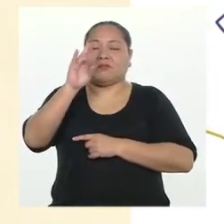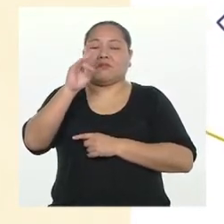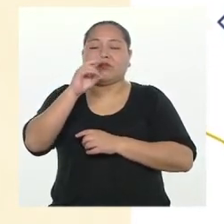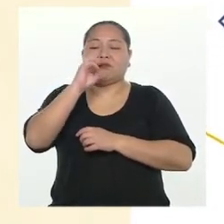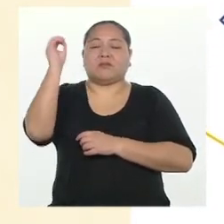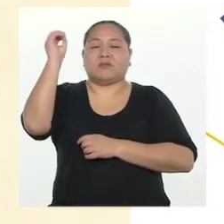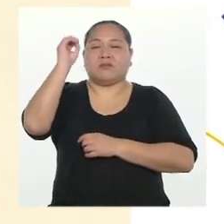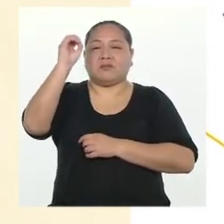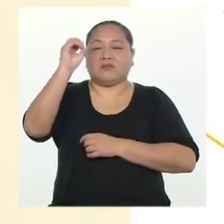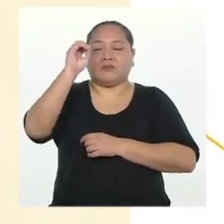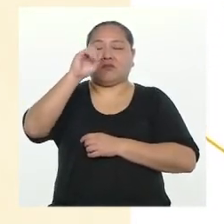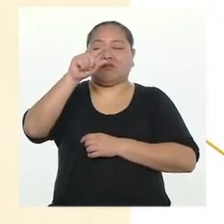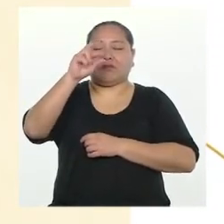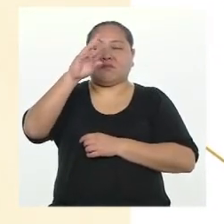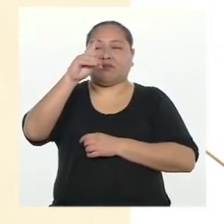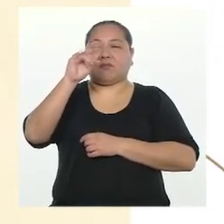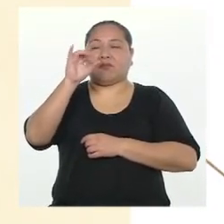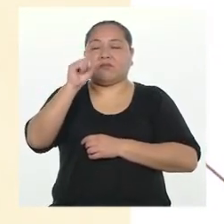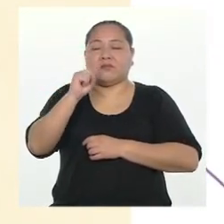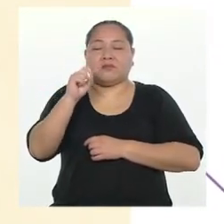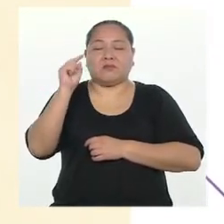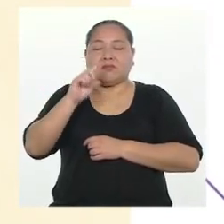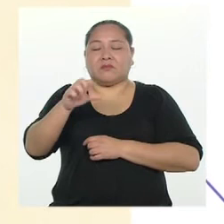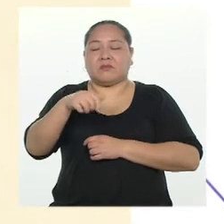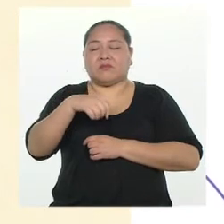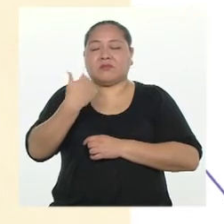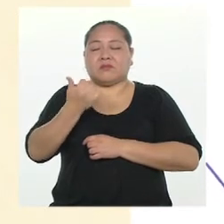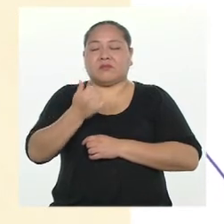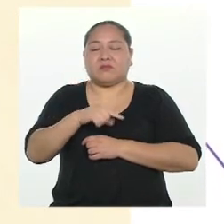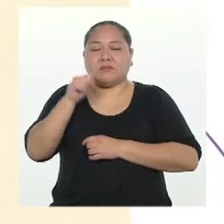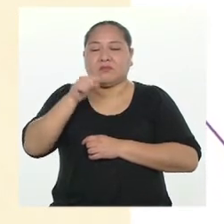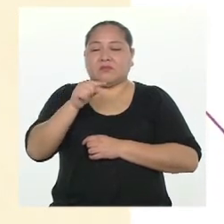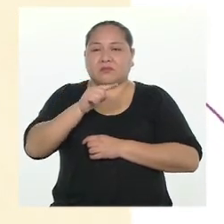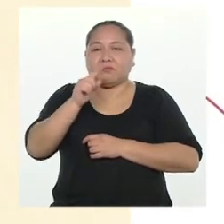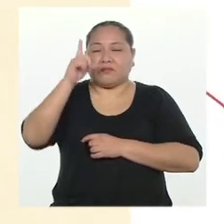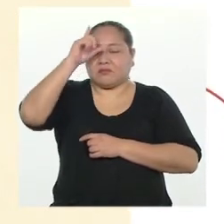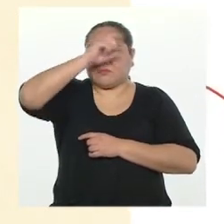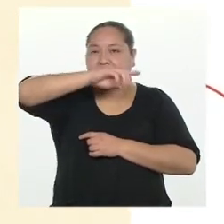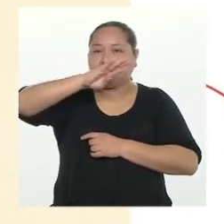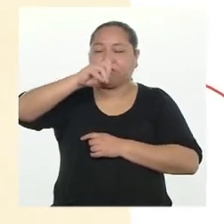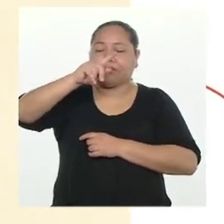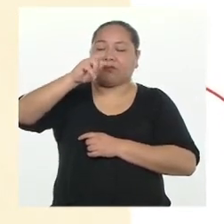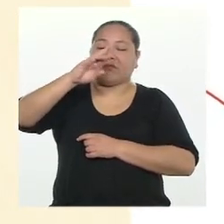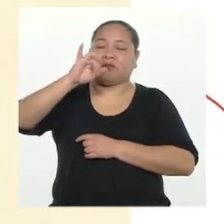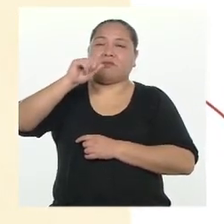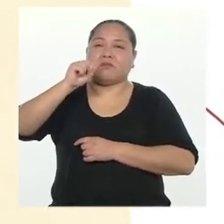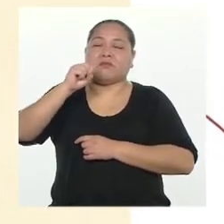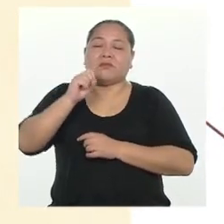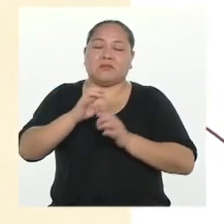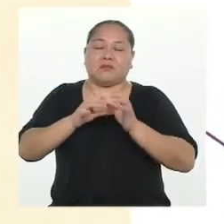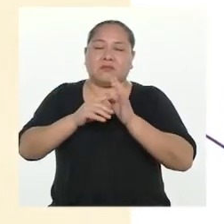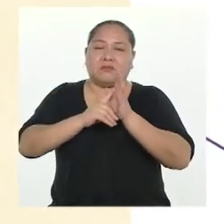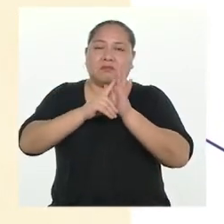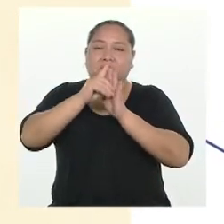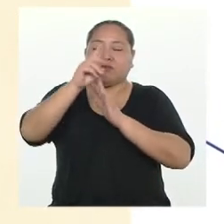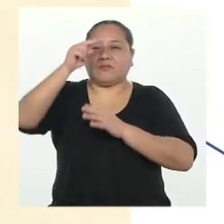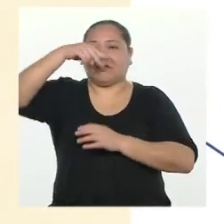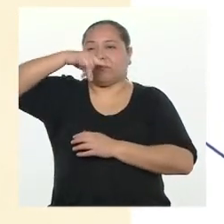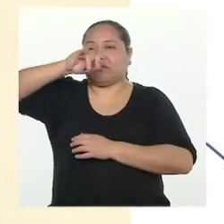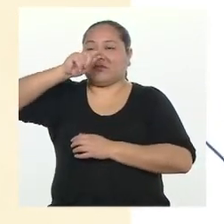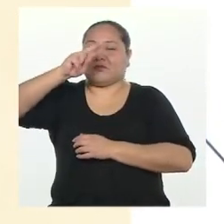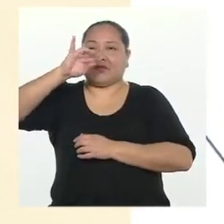Celsius. Con otras temperaturas sería más difícil que las bacterias se desarrollen. Los